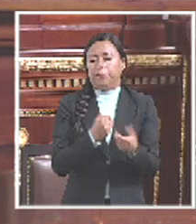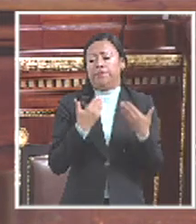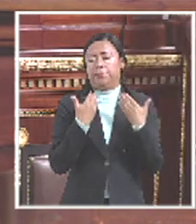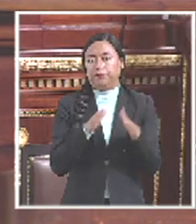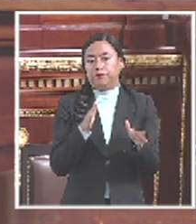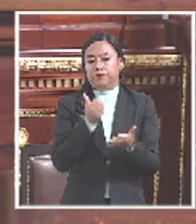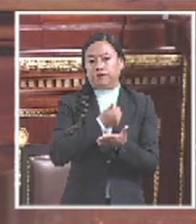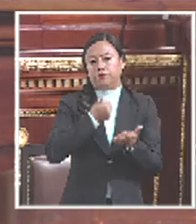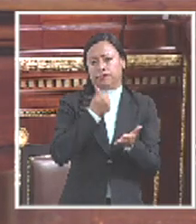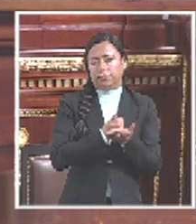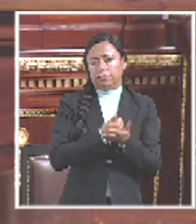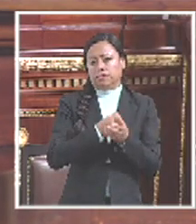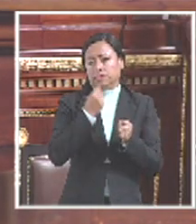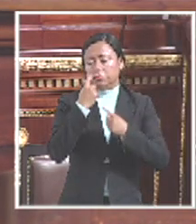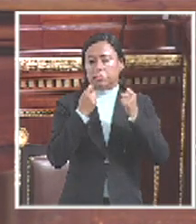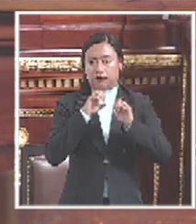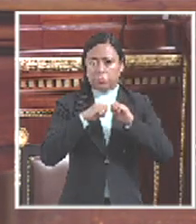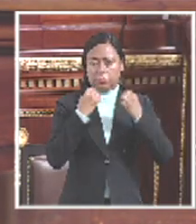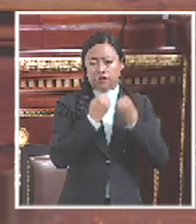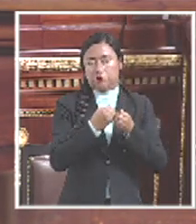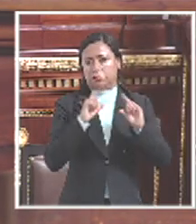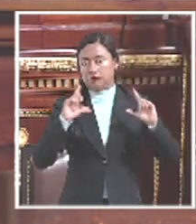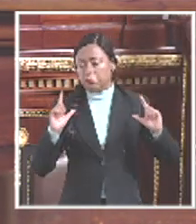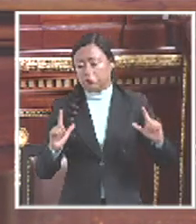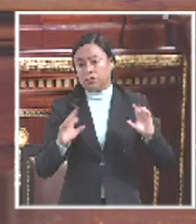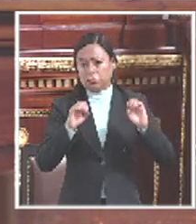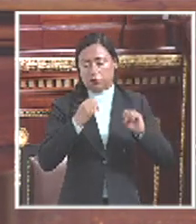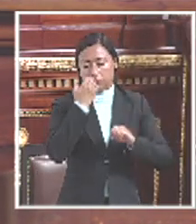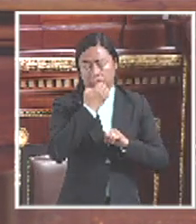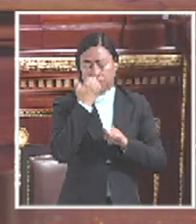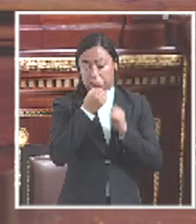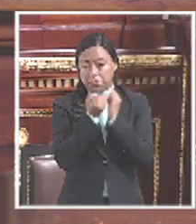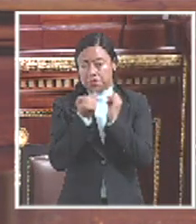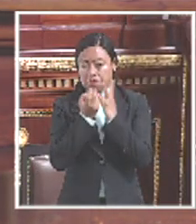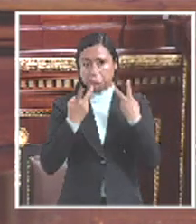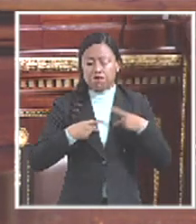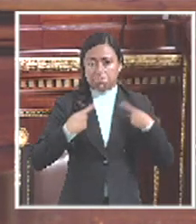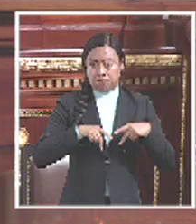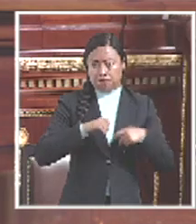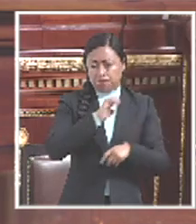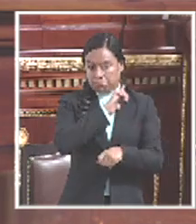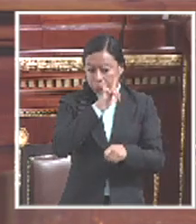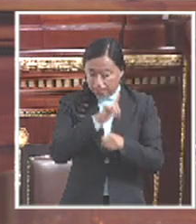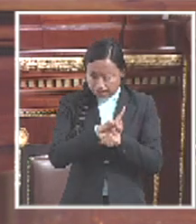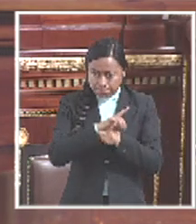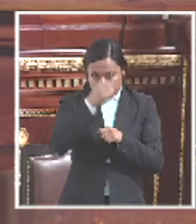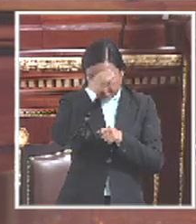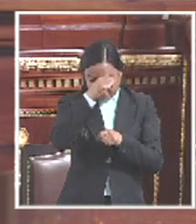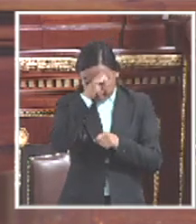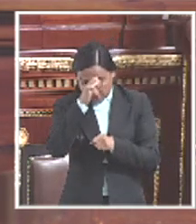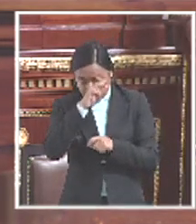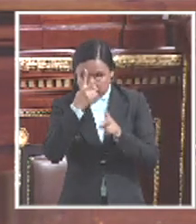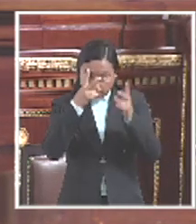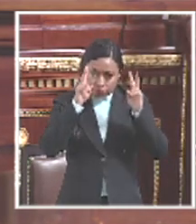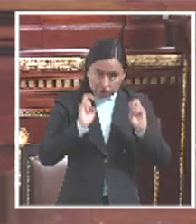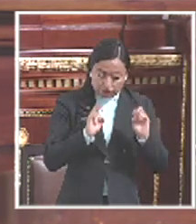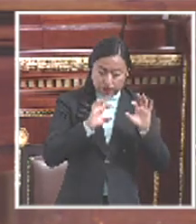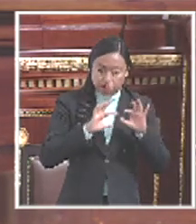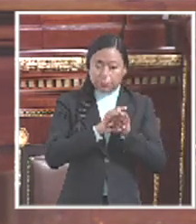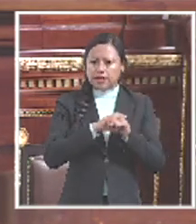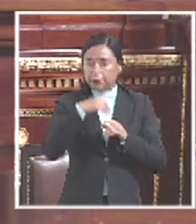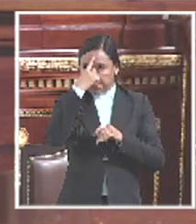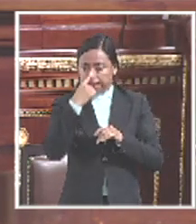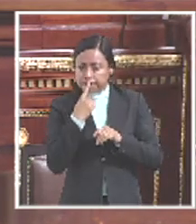las organizaciones civiles y académicas, así como de especialistas en la materia que acrediten la designación de la persona con el mejor